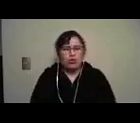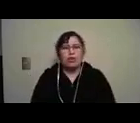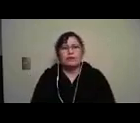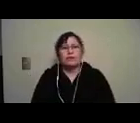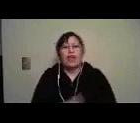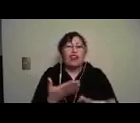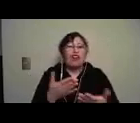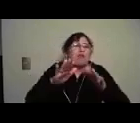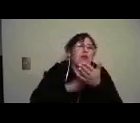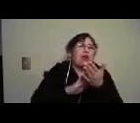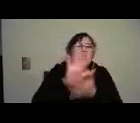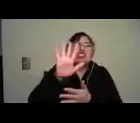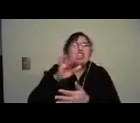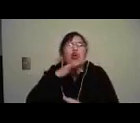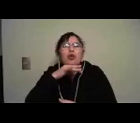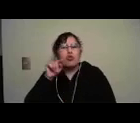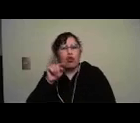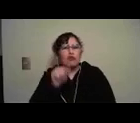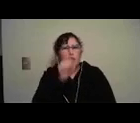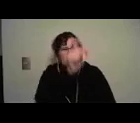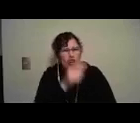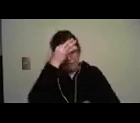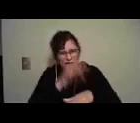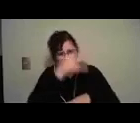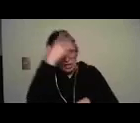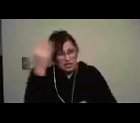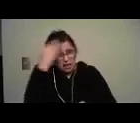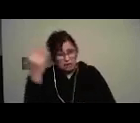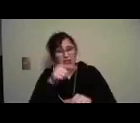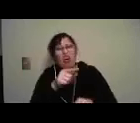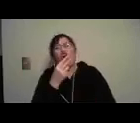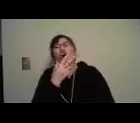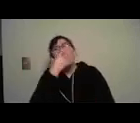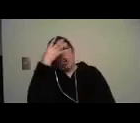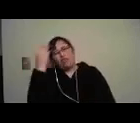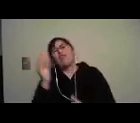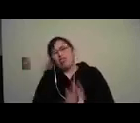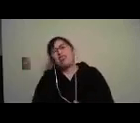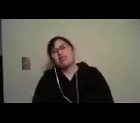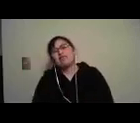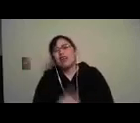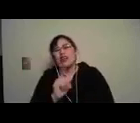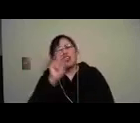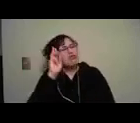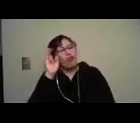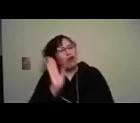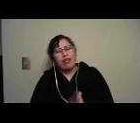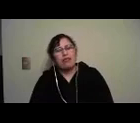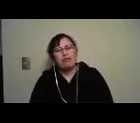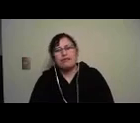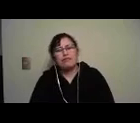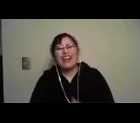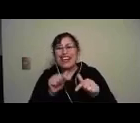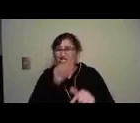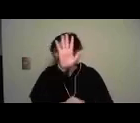cabo probablemente de 5 minutos ya no lo va a recordar y te lo va a volver a preguntar, ¿ya? Ah, ya. Entonces, eso es característico de la